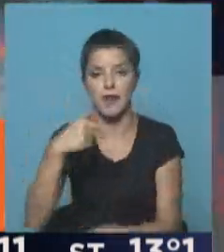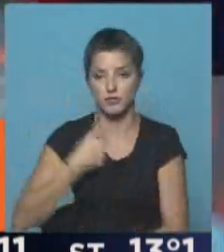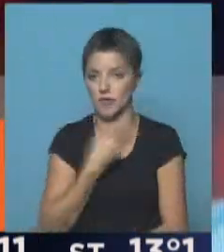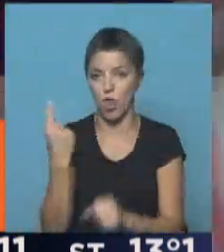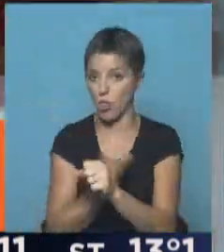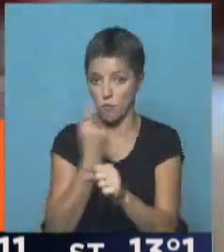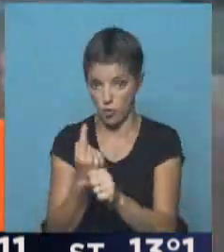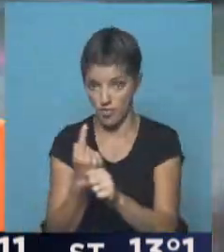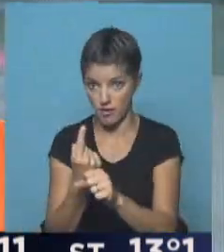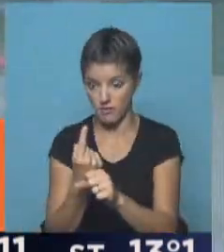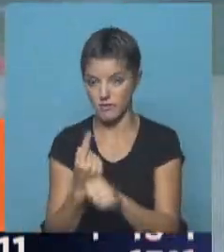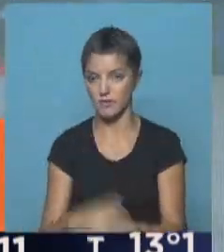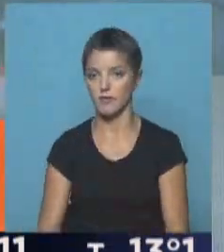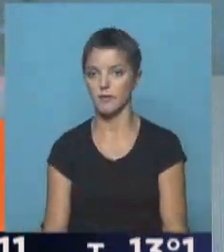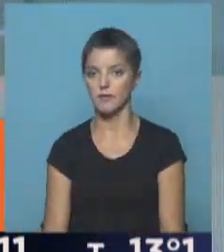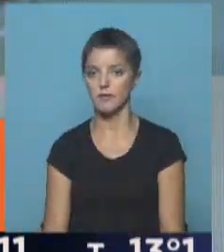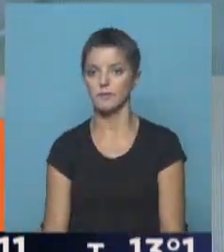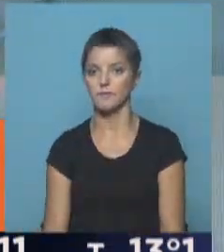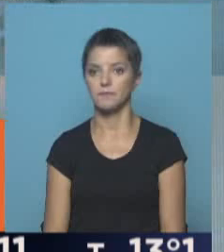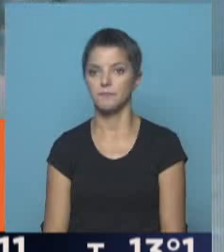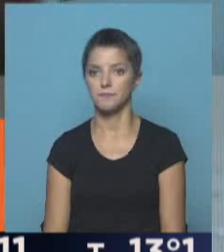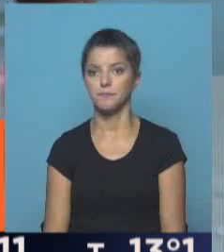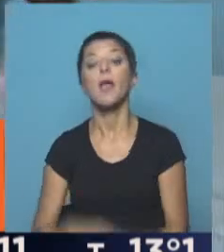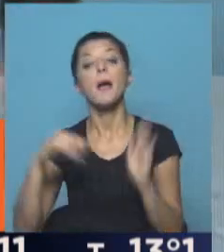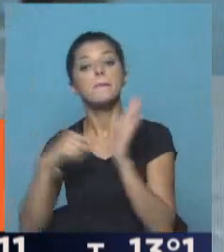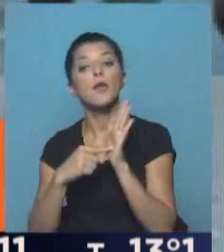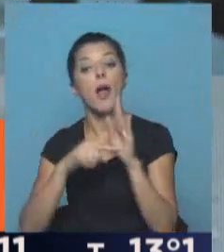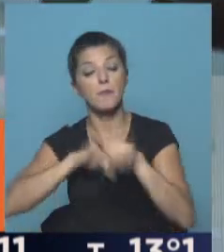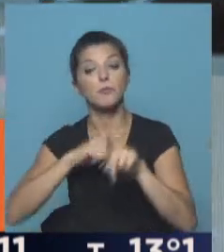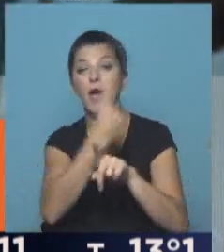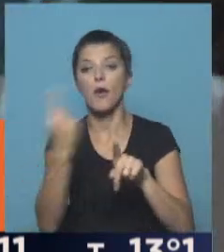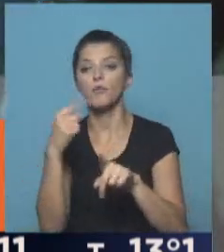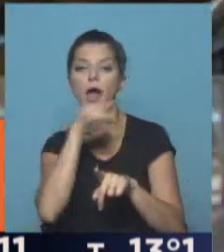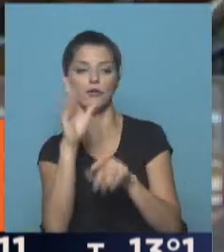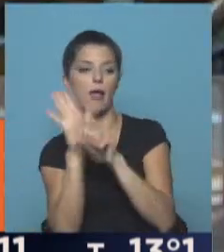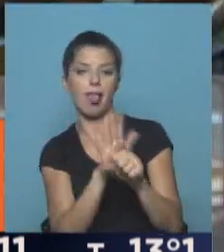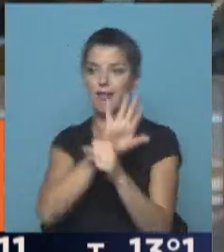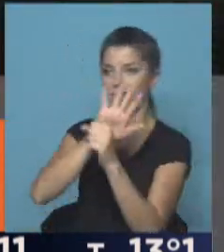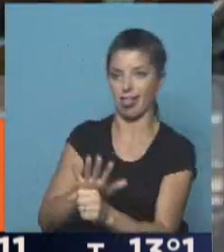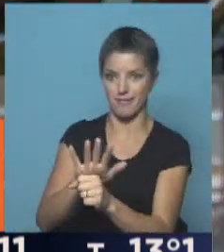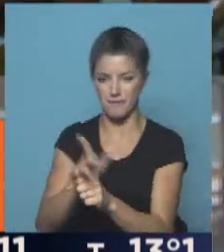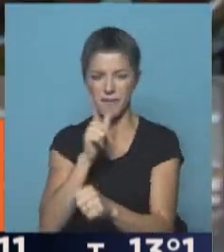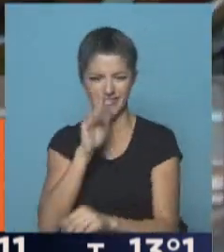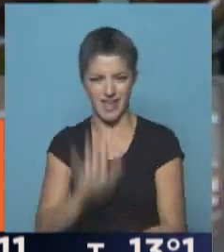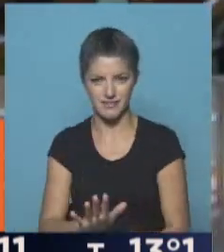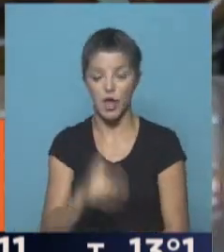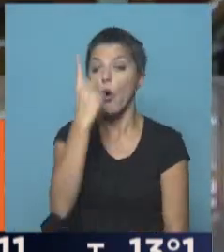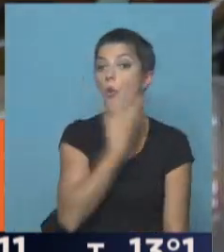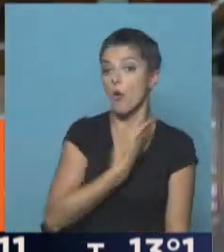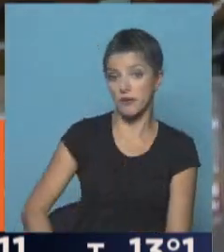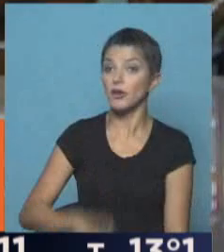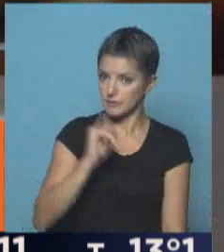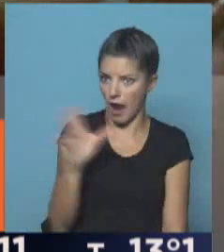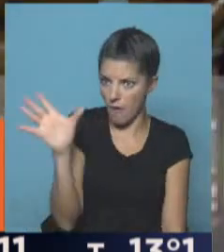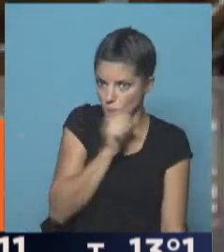hegemonía y llevar al país hacia un lugar, pero cada uno logra bloquear al otro. Eso es lo que estamos viendo en Venezuela. Me parece un gobierno que pese a todo aguanta por